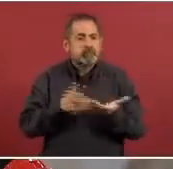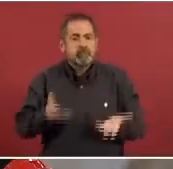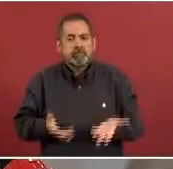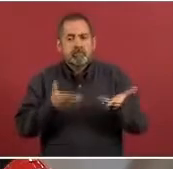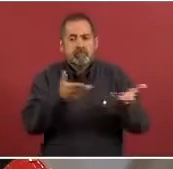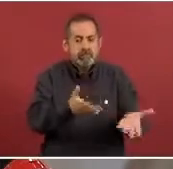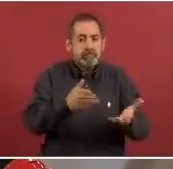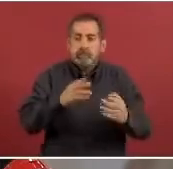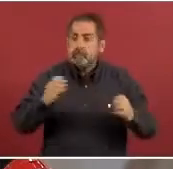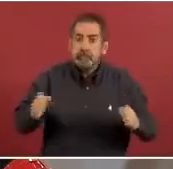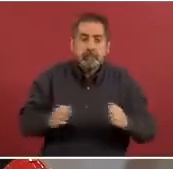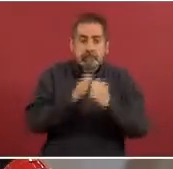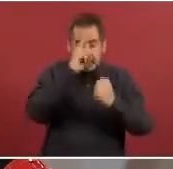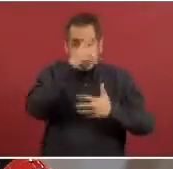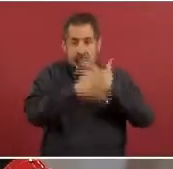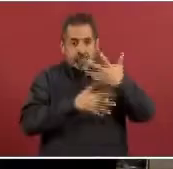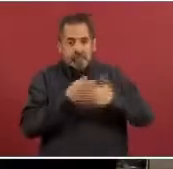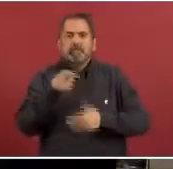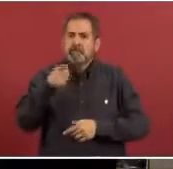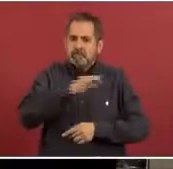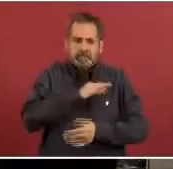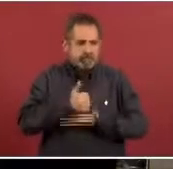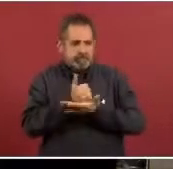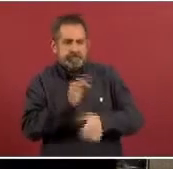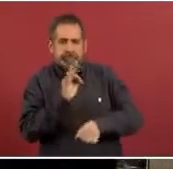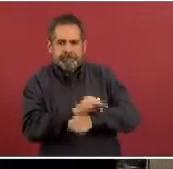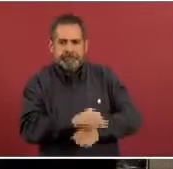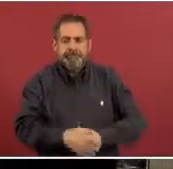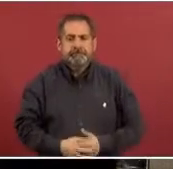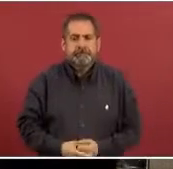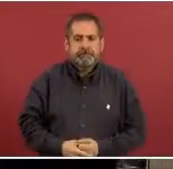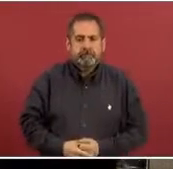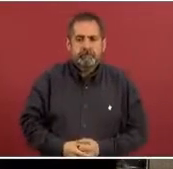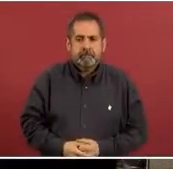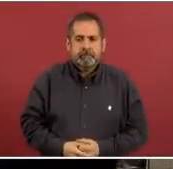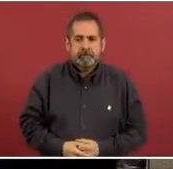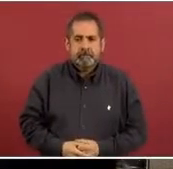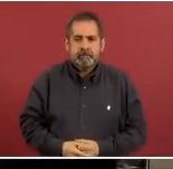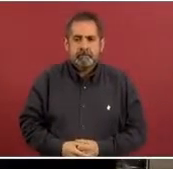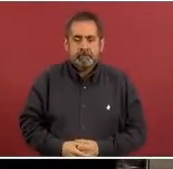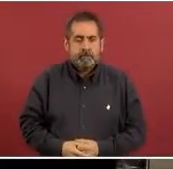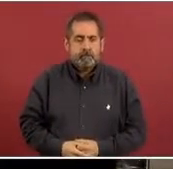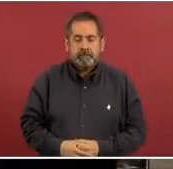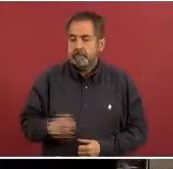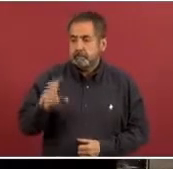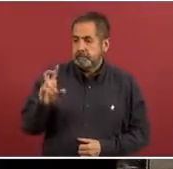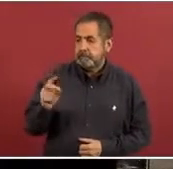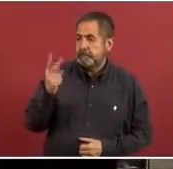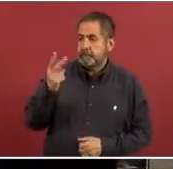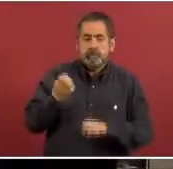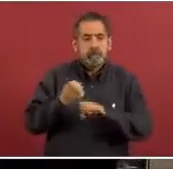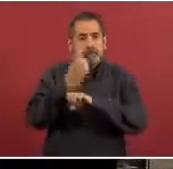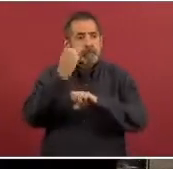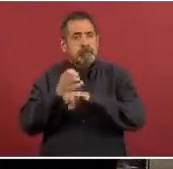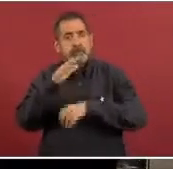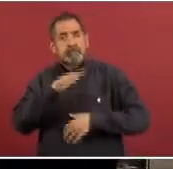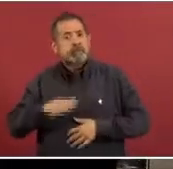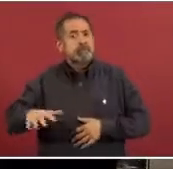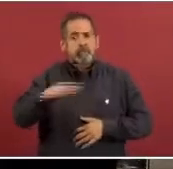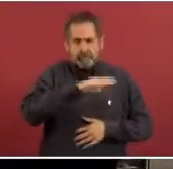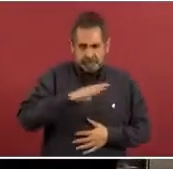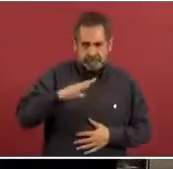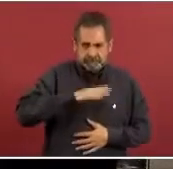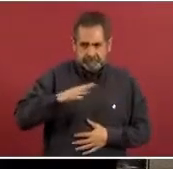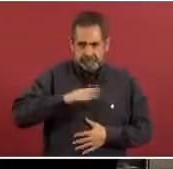en casos de violencia. La que sigue, por favor. Las 32 entidades federativas igualmente cuentan